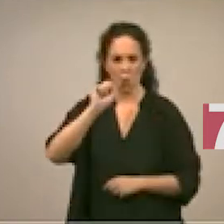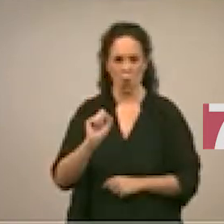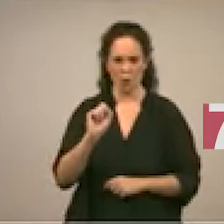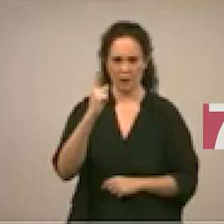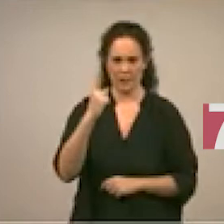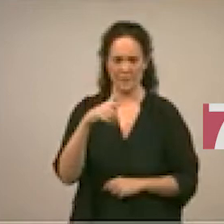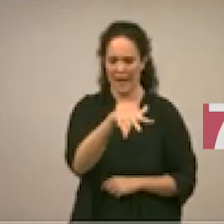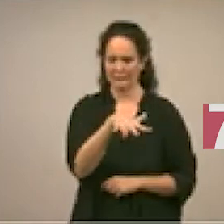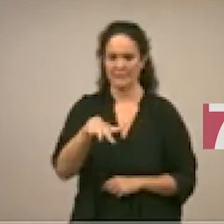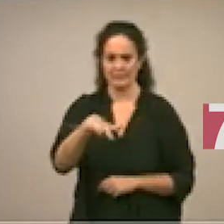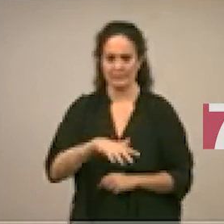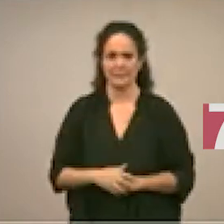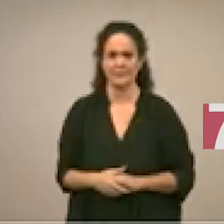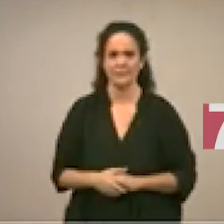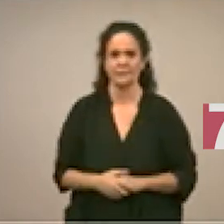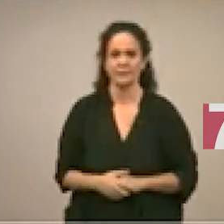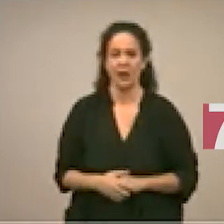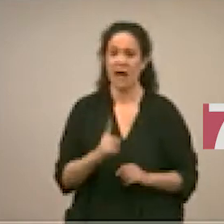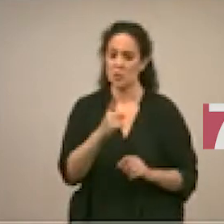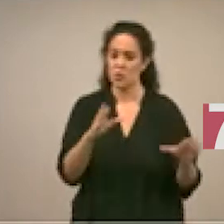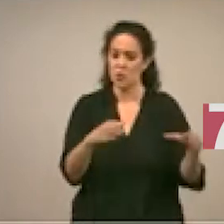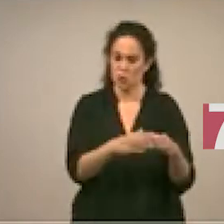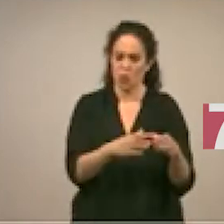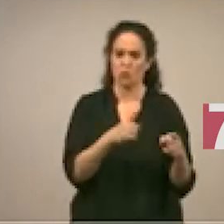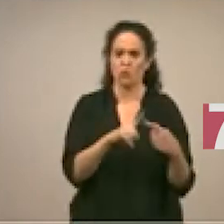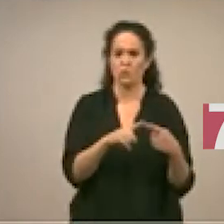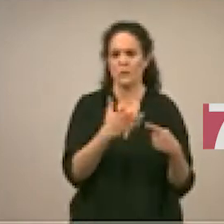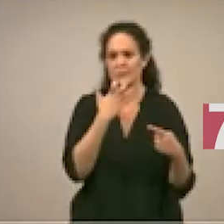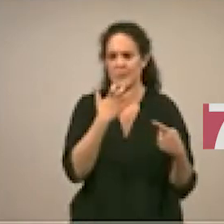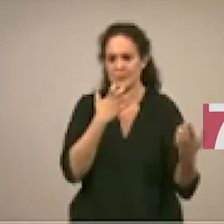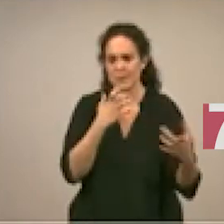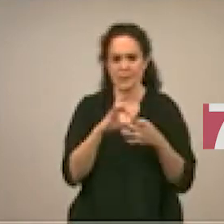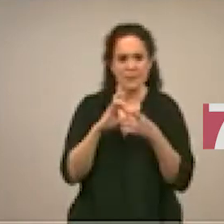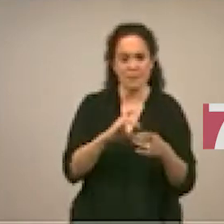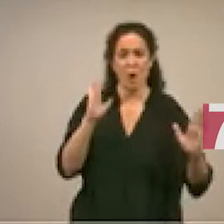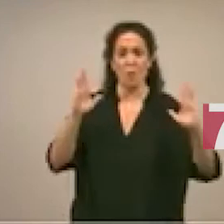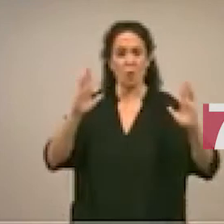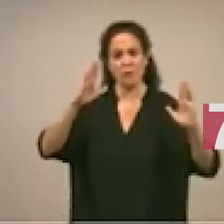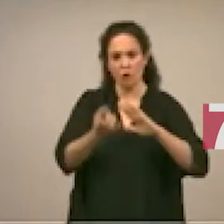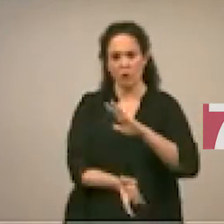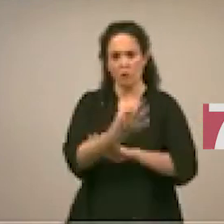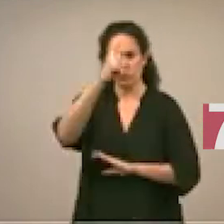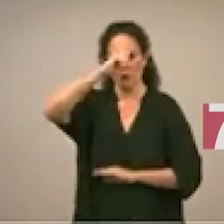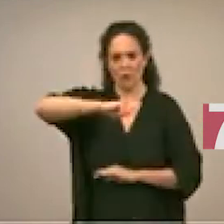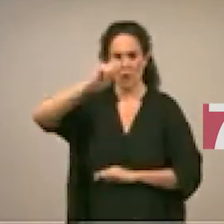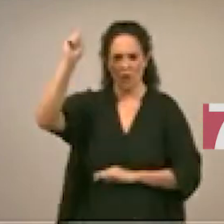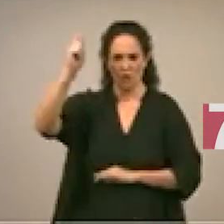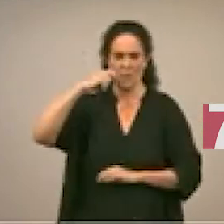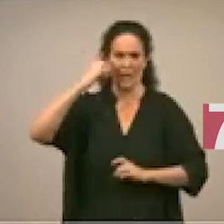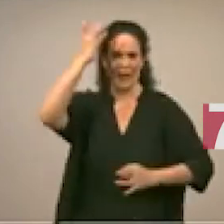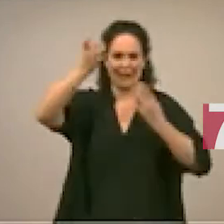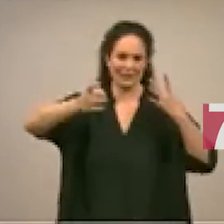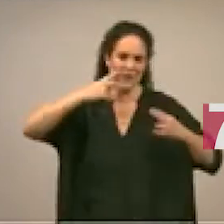monumental hay una parte de ellos que corresponden al momento fundacional de esta actividad